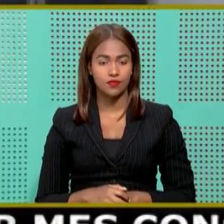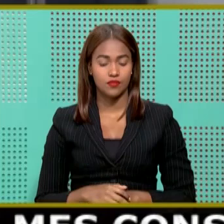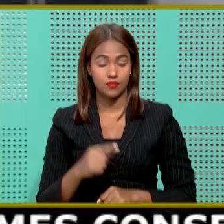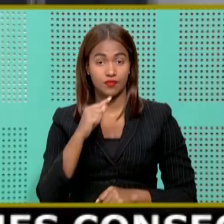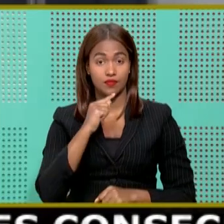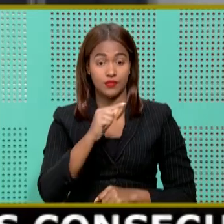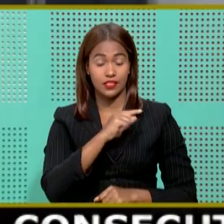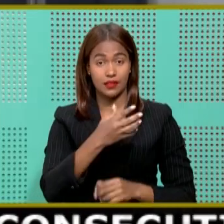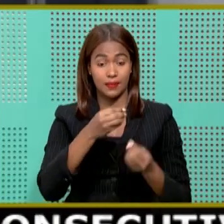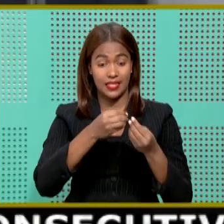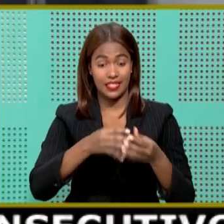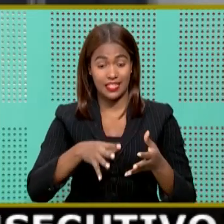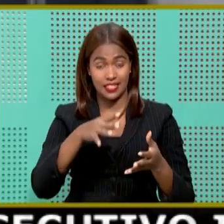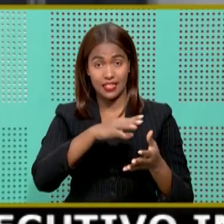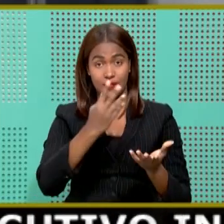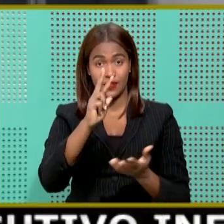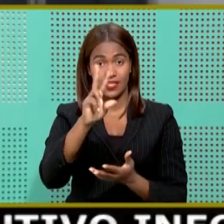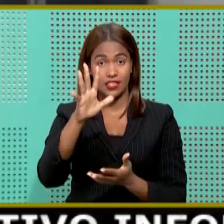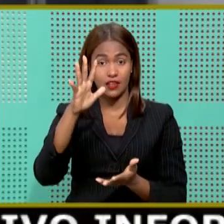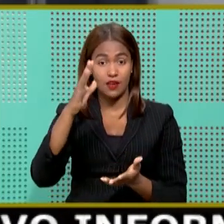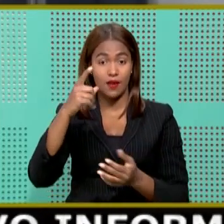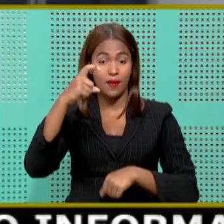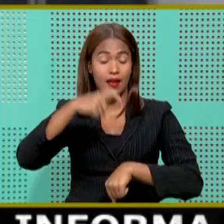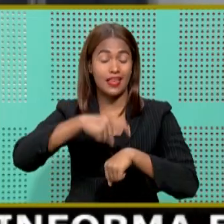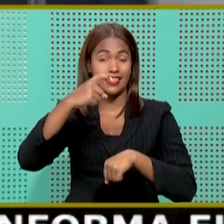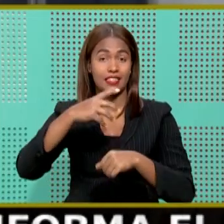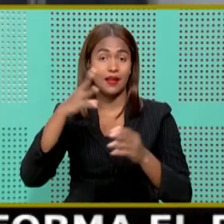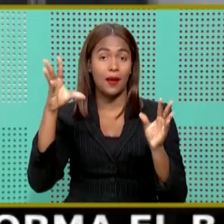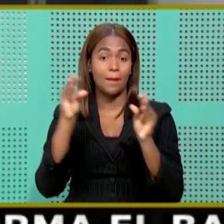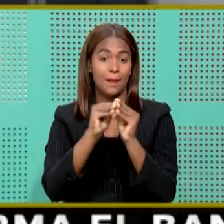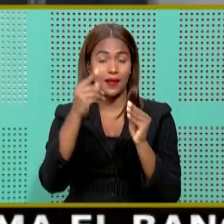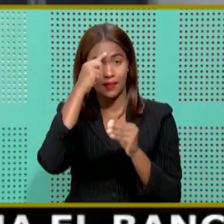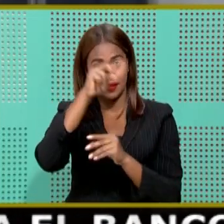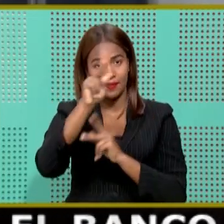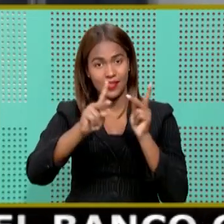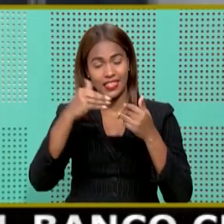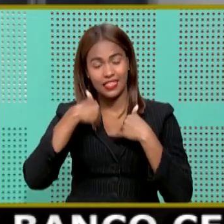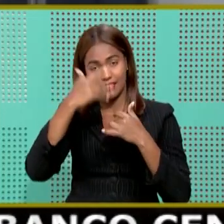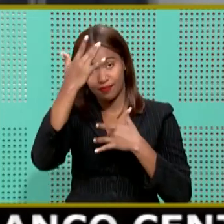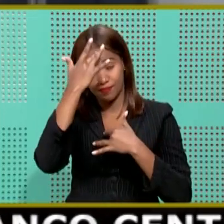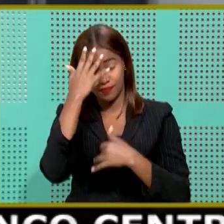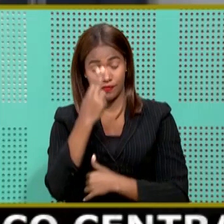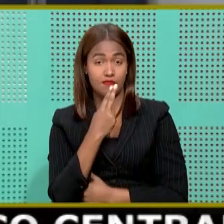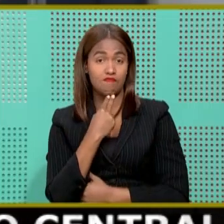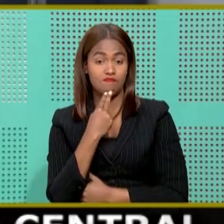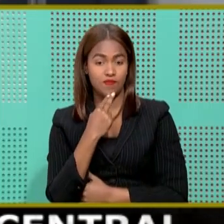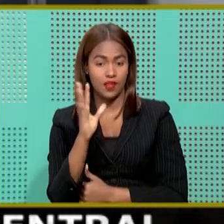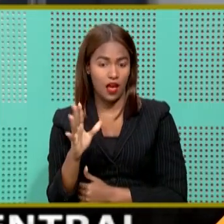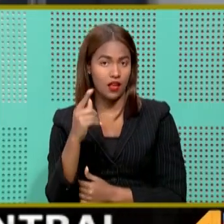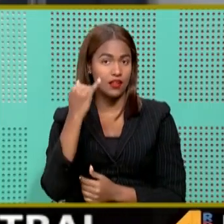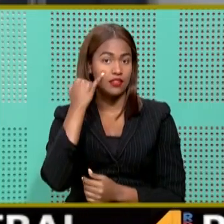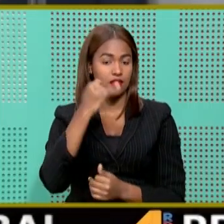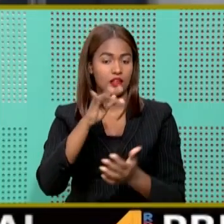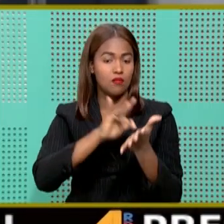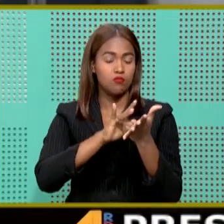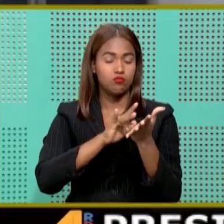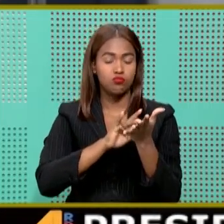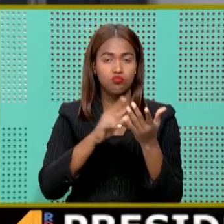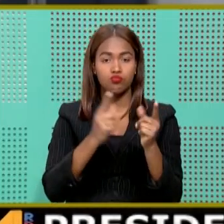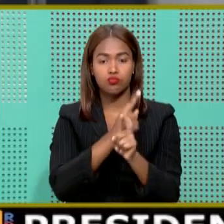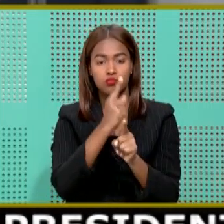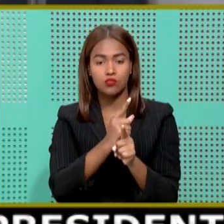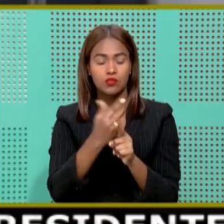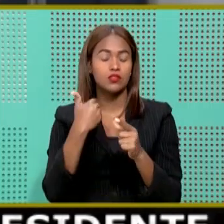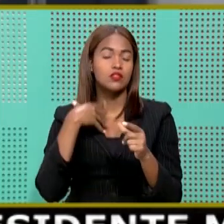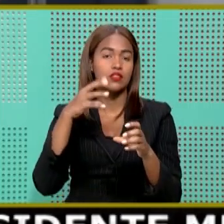veces más frecuente en los pacientes diabéticos. Sin embargo, con control y tratamiento oportuno, la ceguera puede ser evitable en la